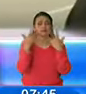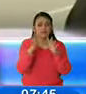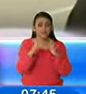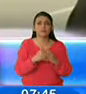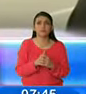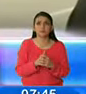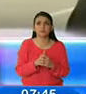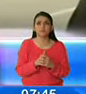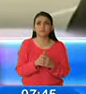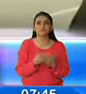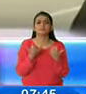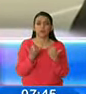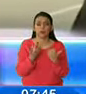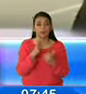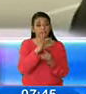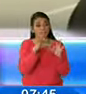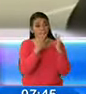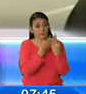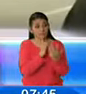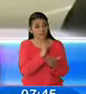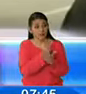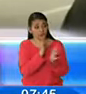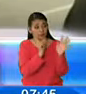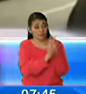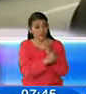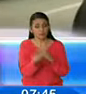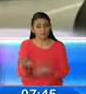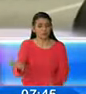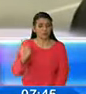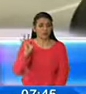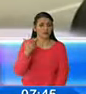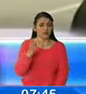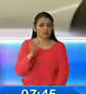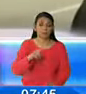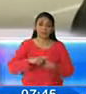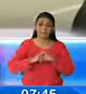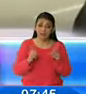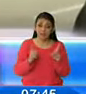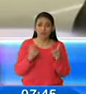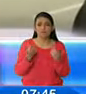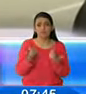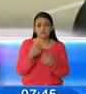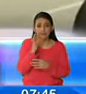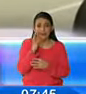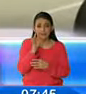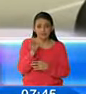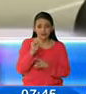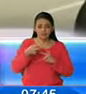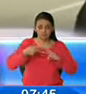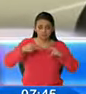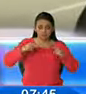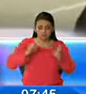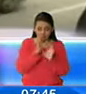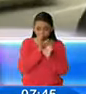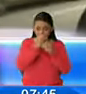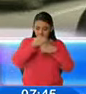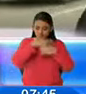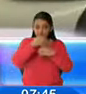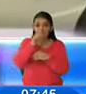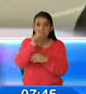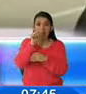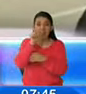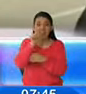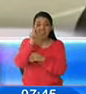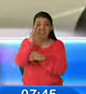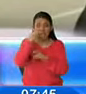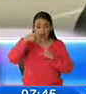haciendo esos cotejamientos con familiares, se hará cotejamientos de ADN para determinar justamente la identidad del ciudadano y de esta manera nosotros